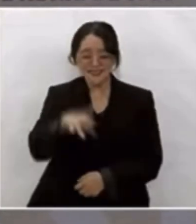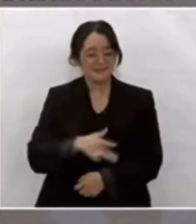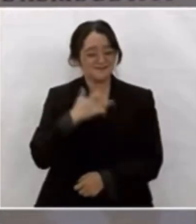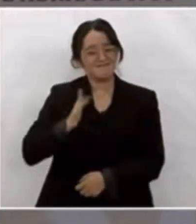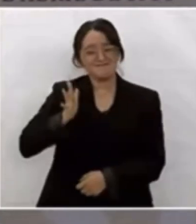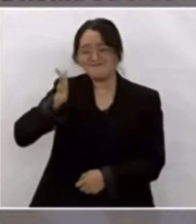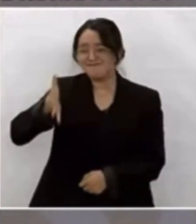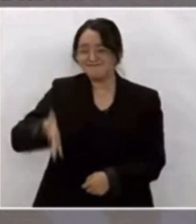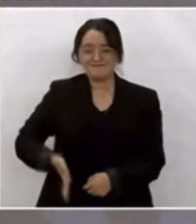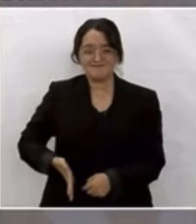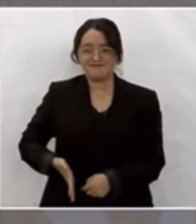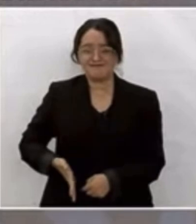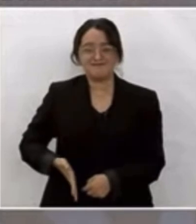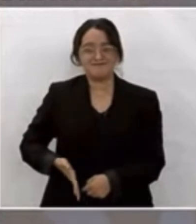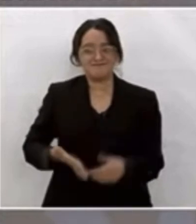orgullo